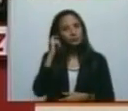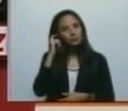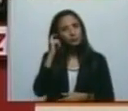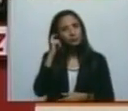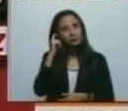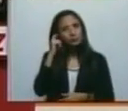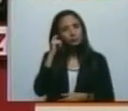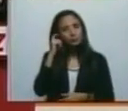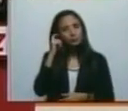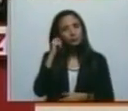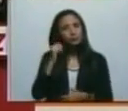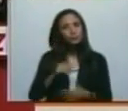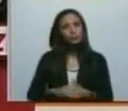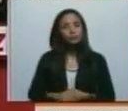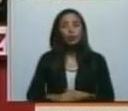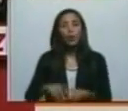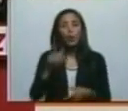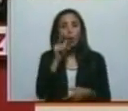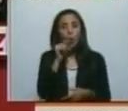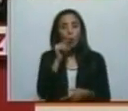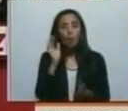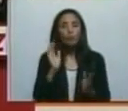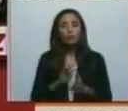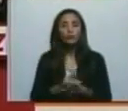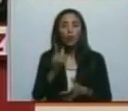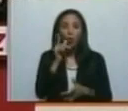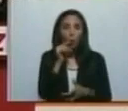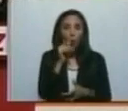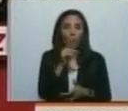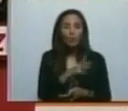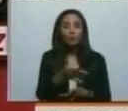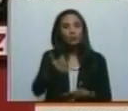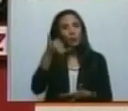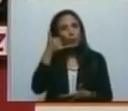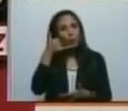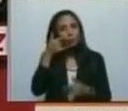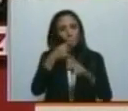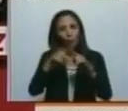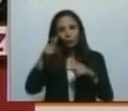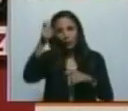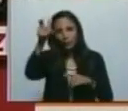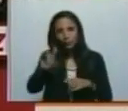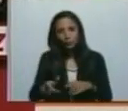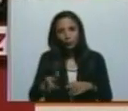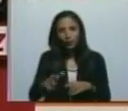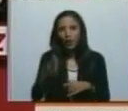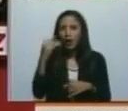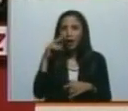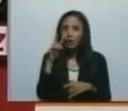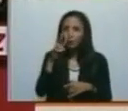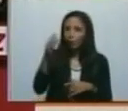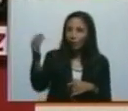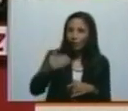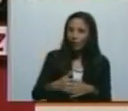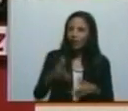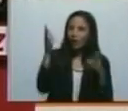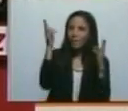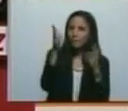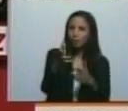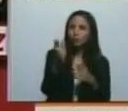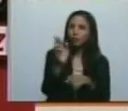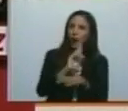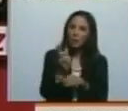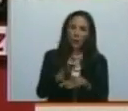lo llamó y lo asesinó. Fue Díaz Pimentel quien asesinó a Hecker. Y ahora lo que sí te puedo decir